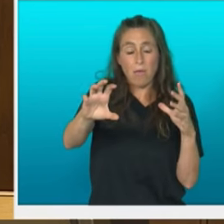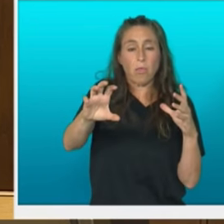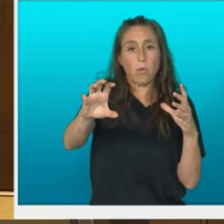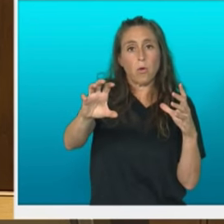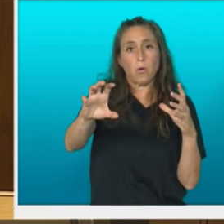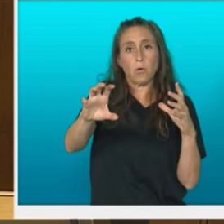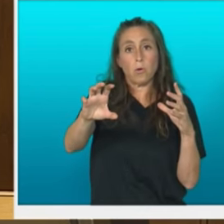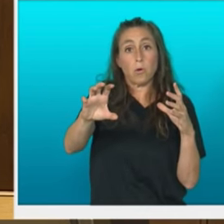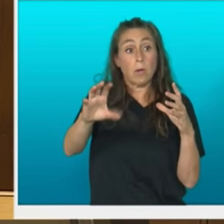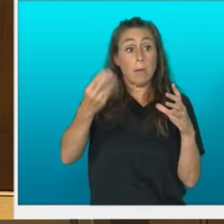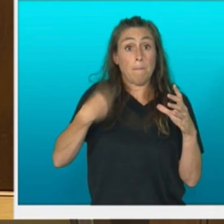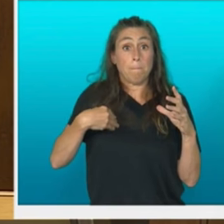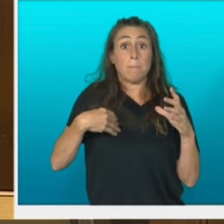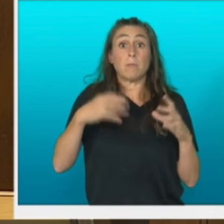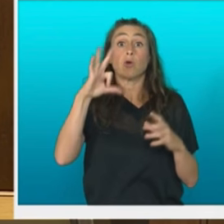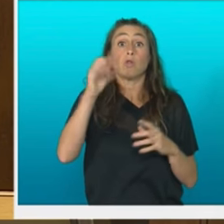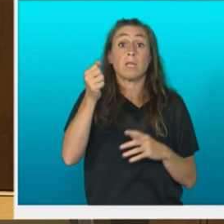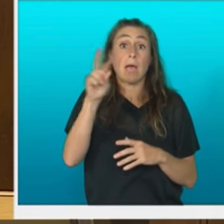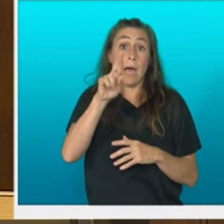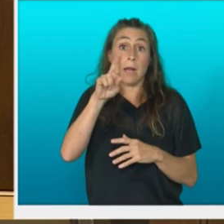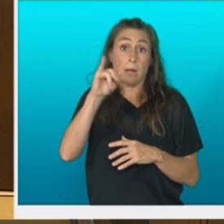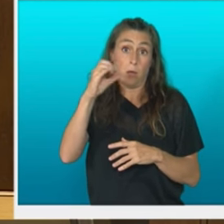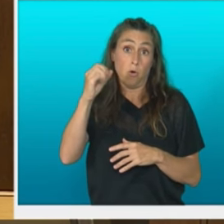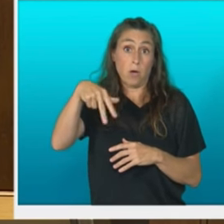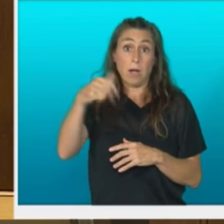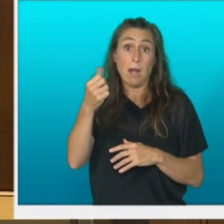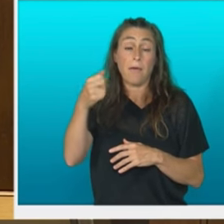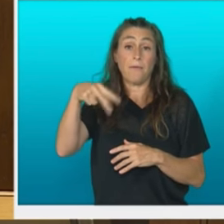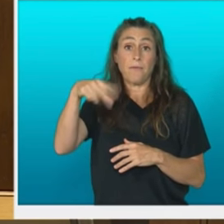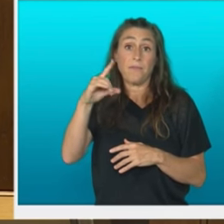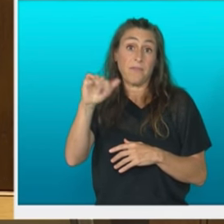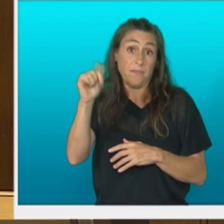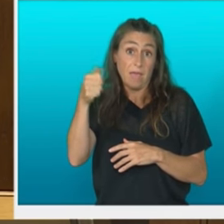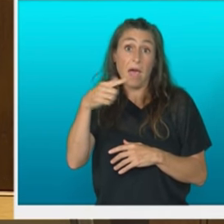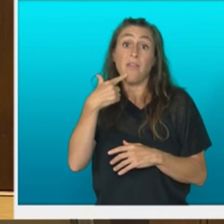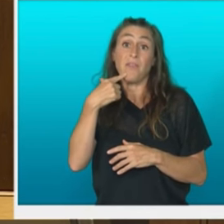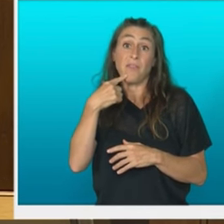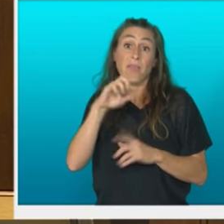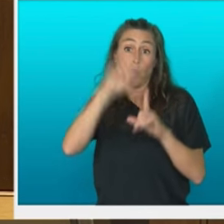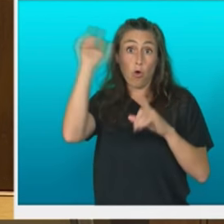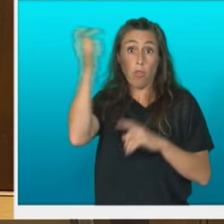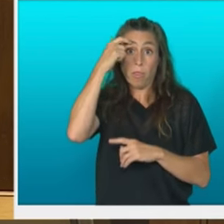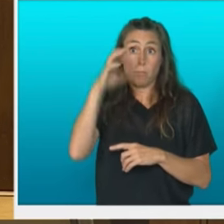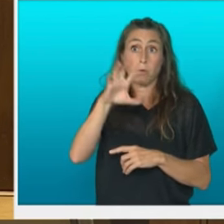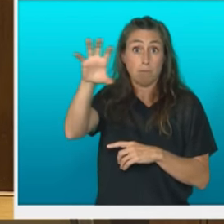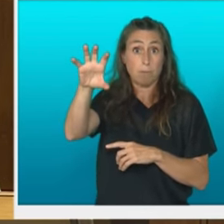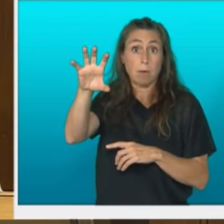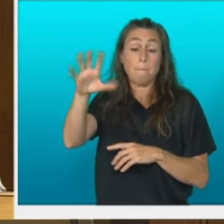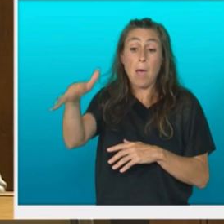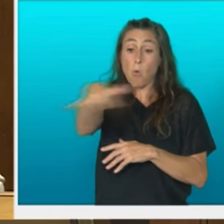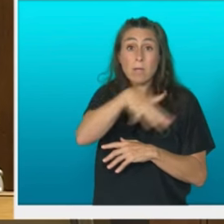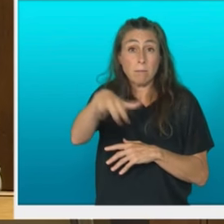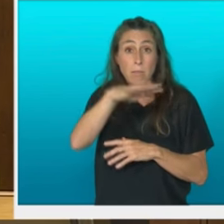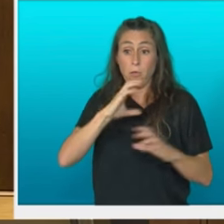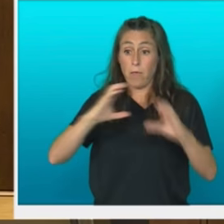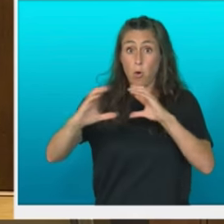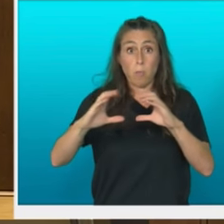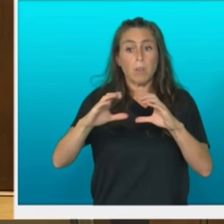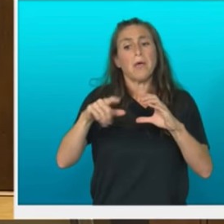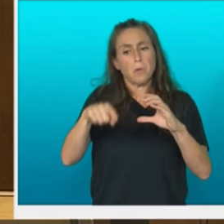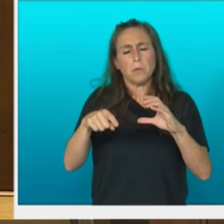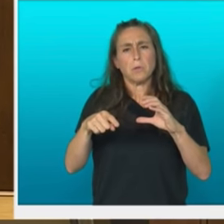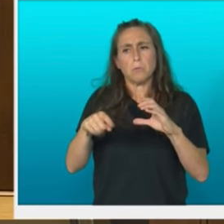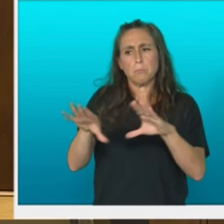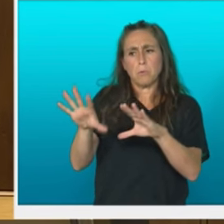propone Josebas Arreondía un espacio de comunicación eta horregatik generazioen arteko paktu horri beste bibete behar